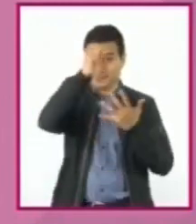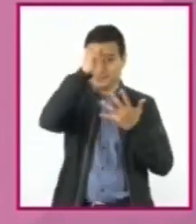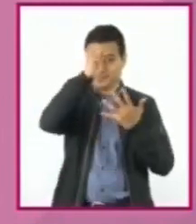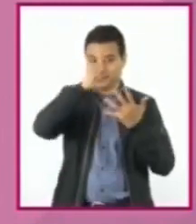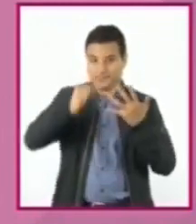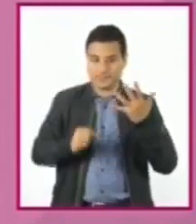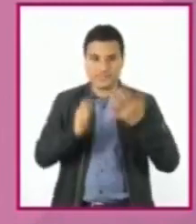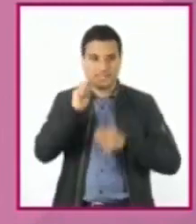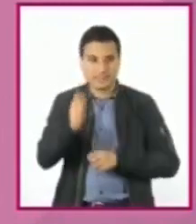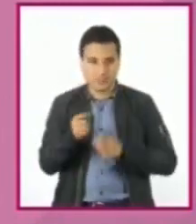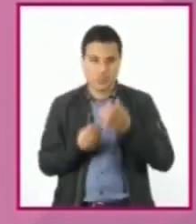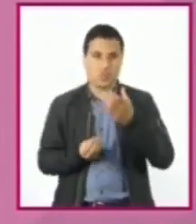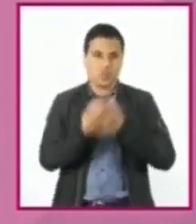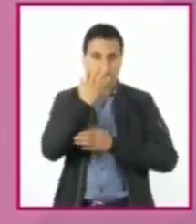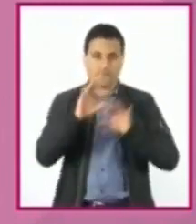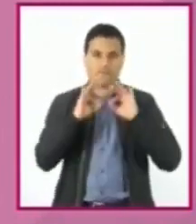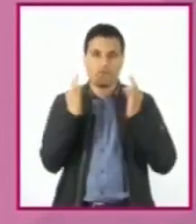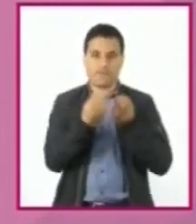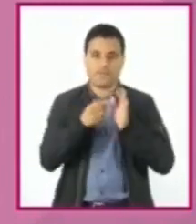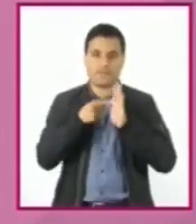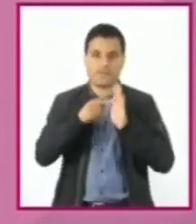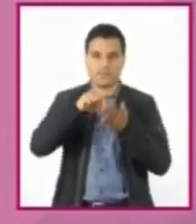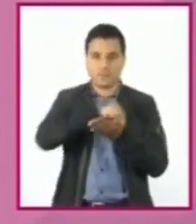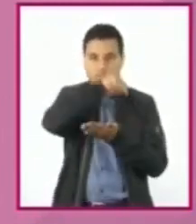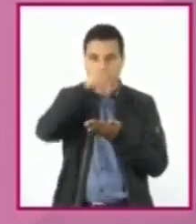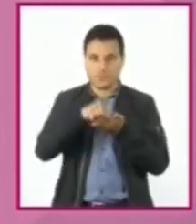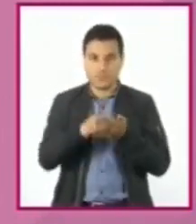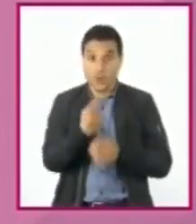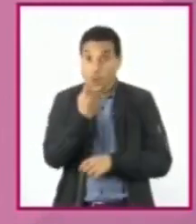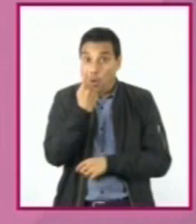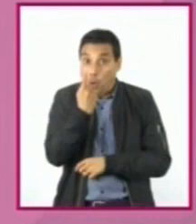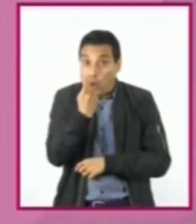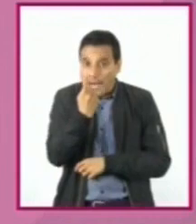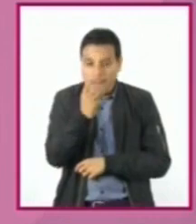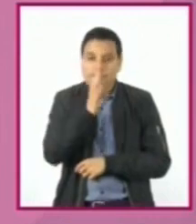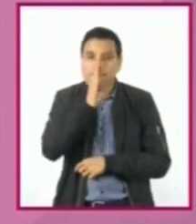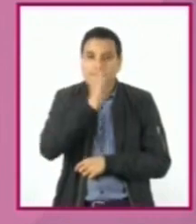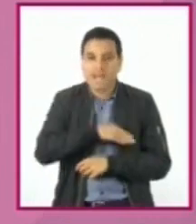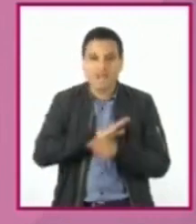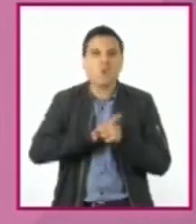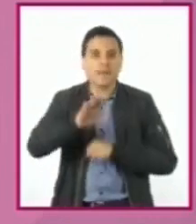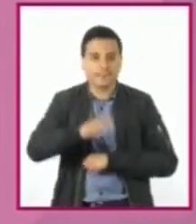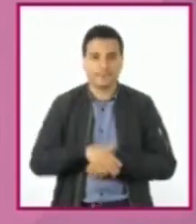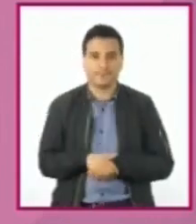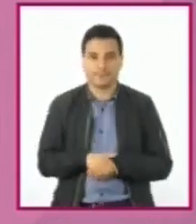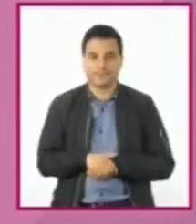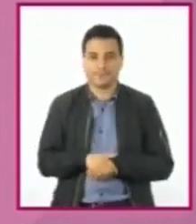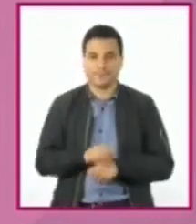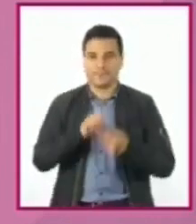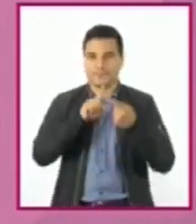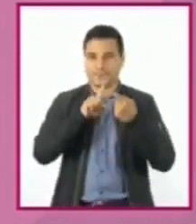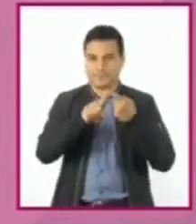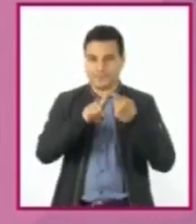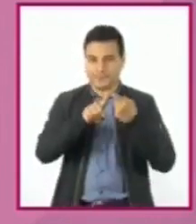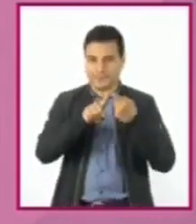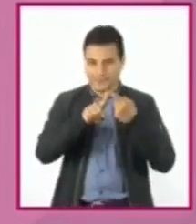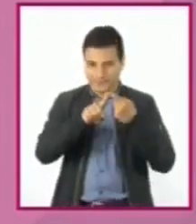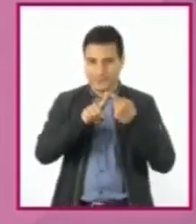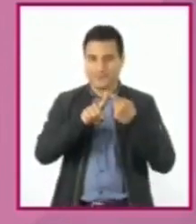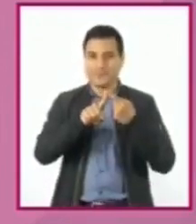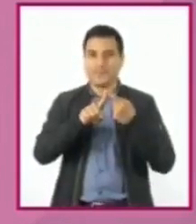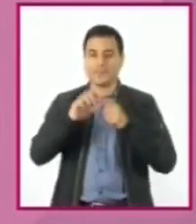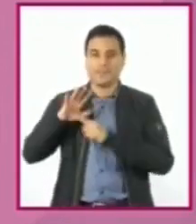de representar el espacio geográfico, menos una. ¿Cuáles? A. Las fotografías